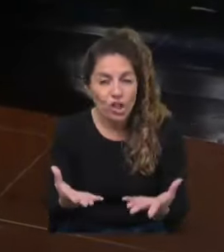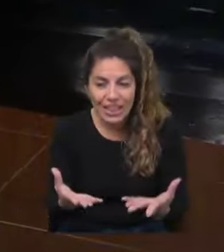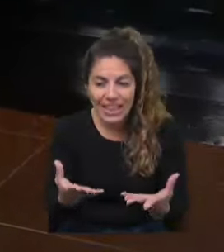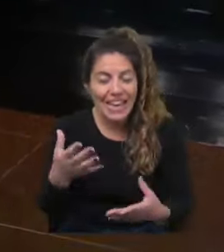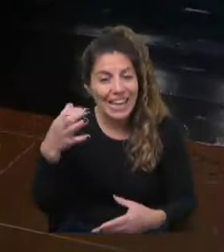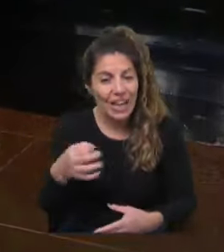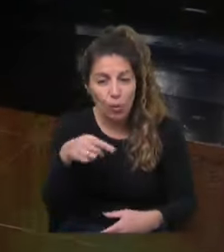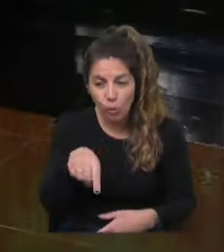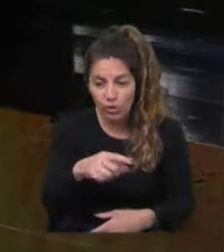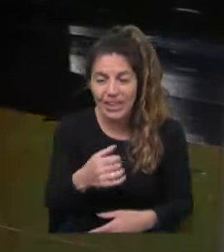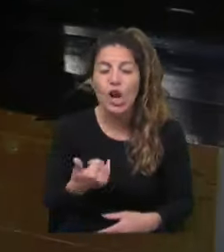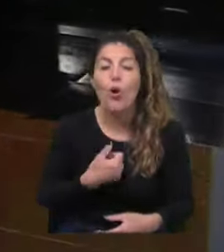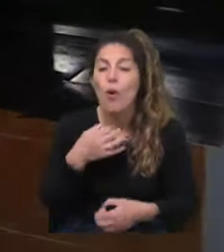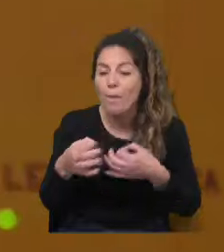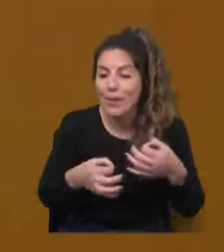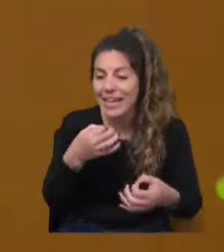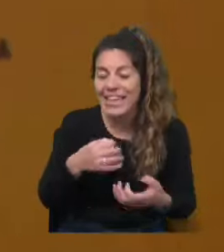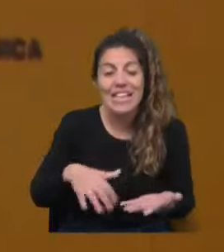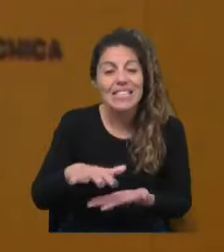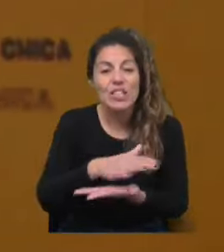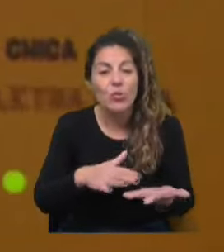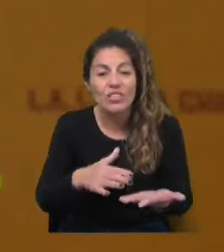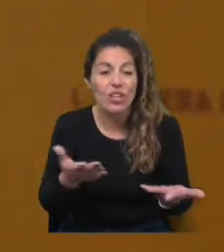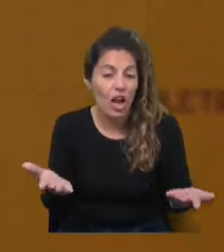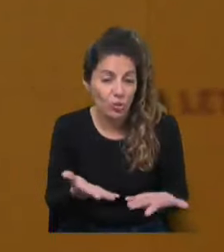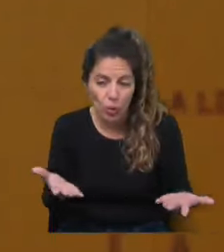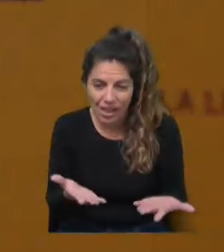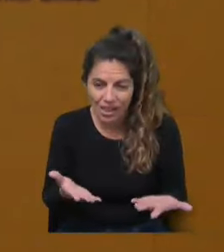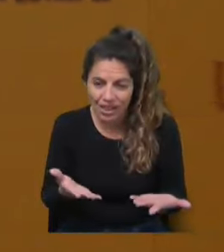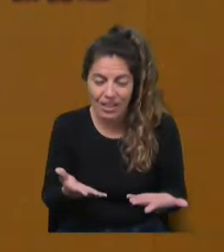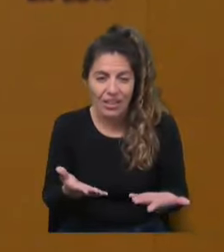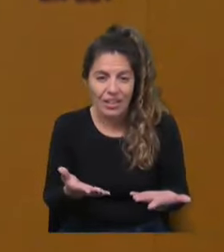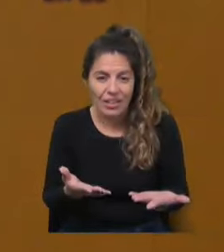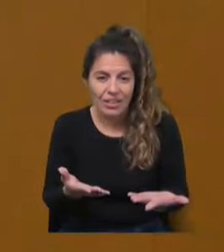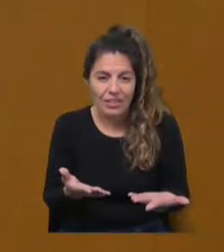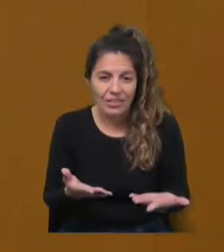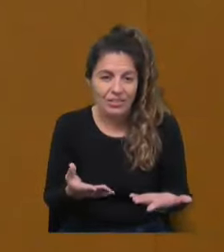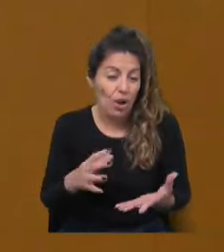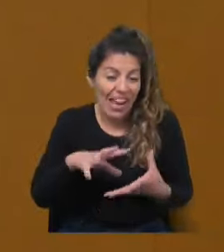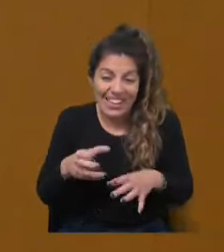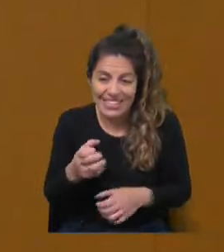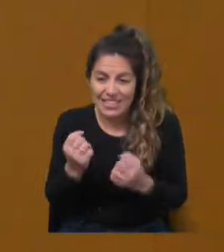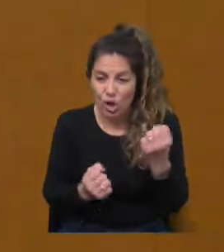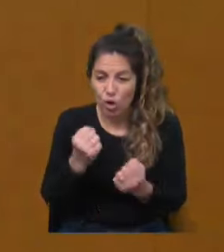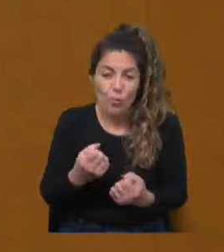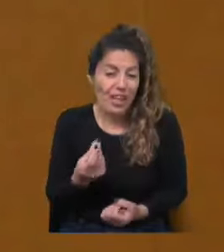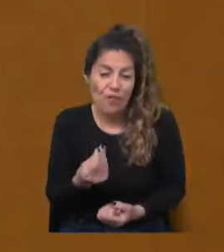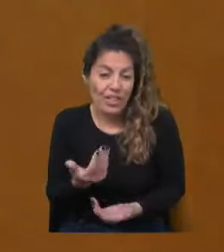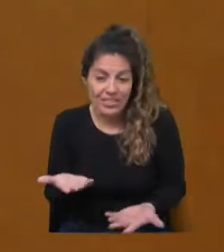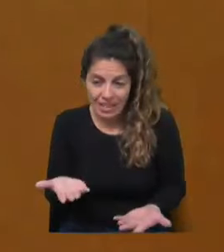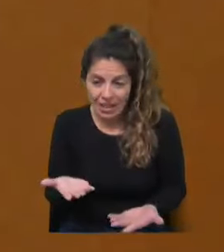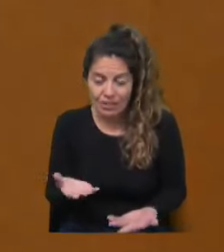creen ustedes o cómo explicarían ustedes que la situación sea la situación actual de una honda crisis económica o financiera o como quieran